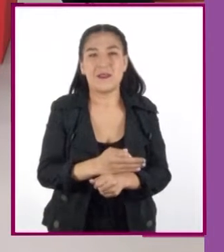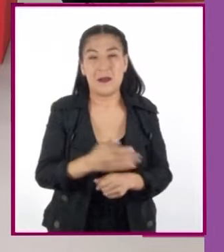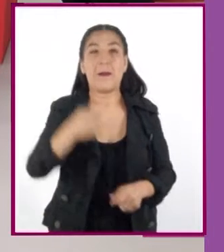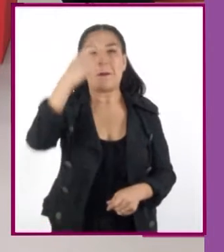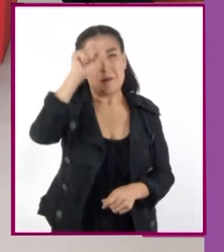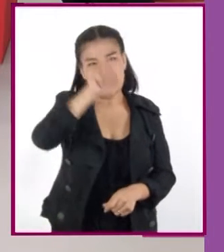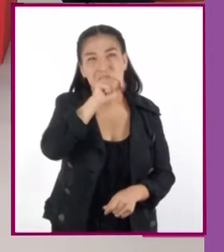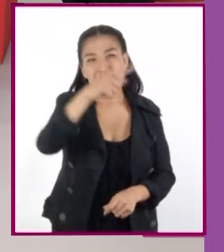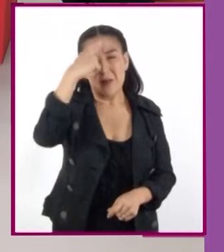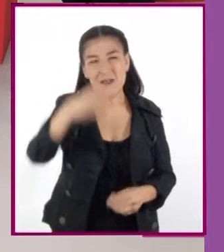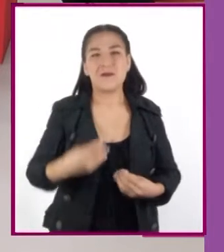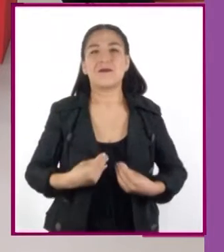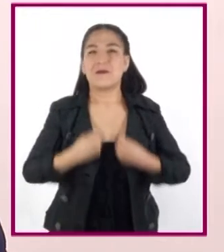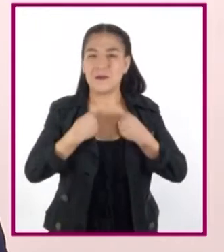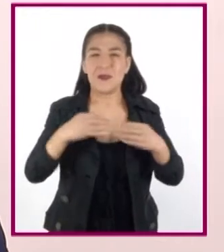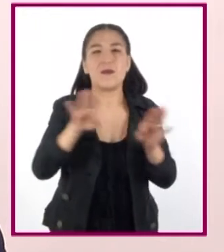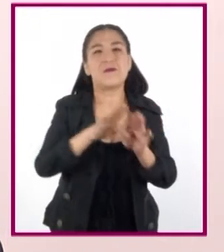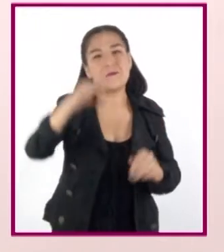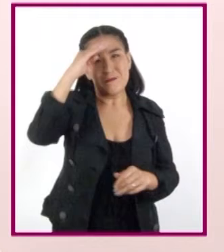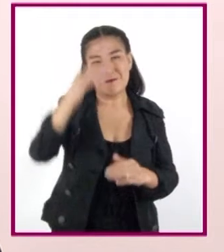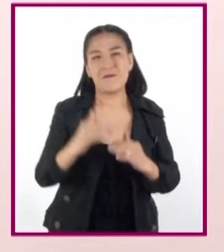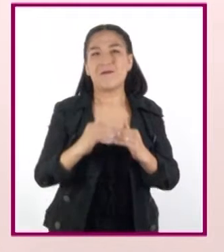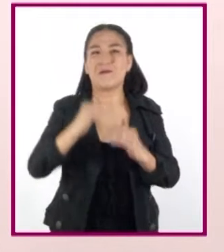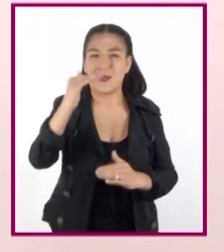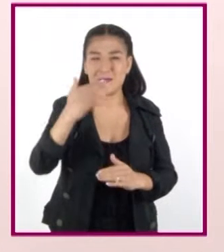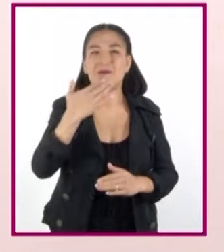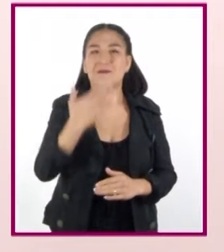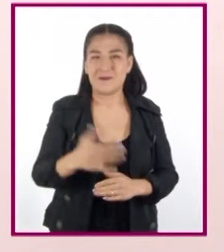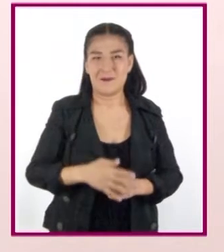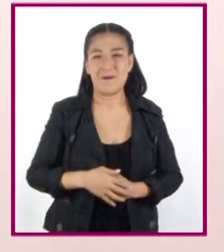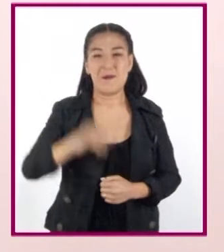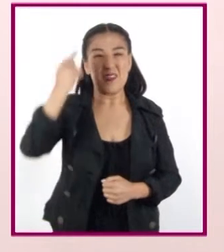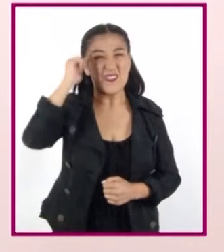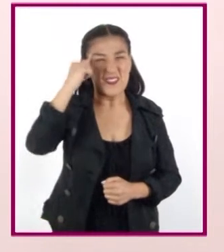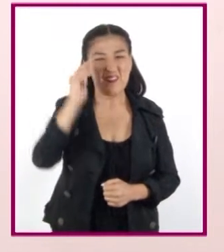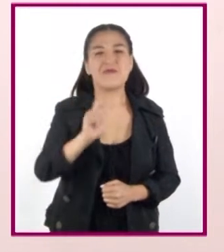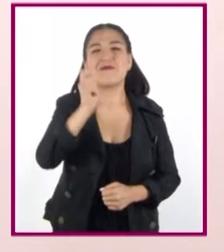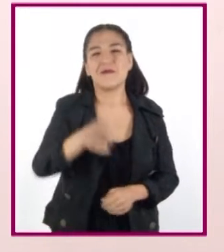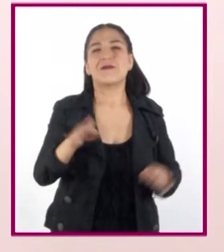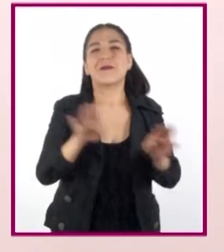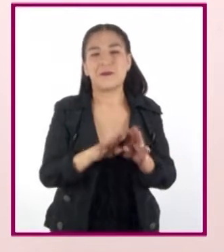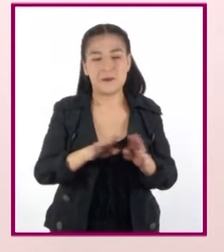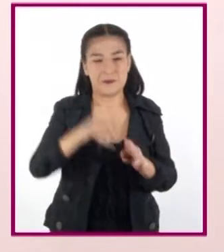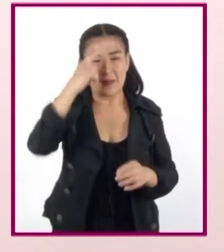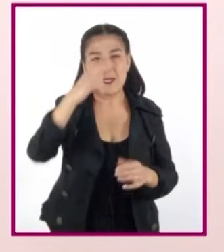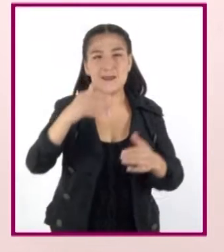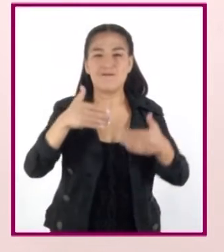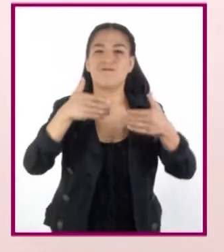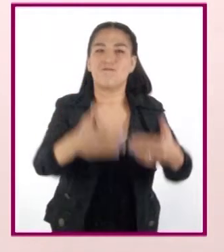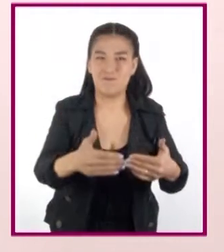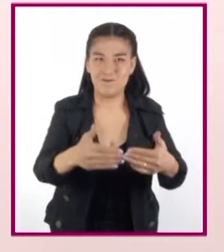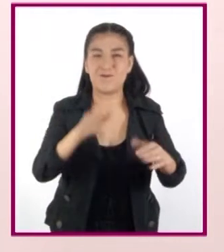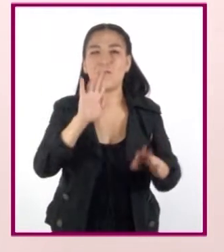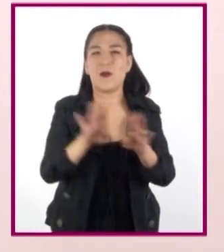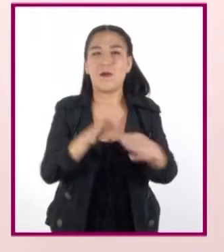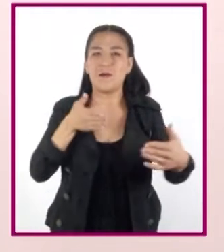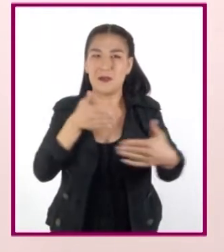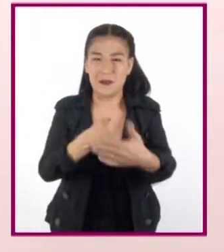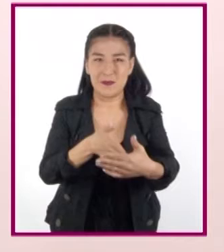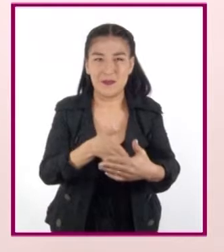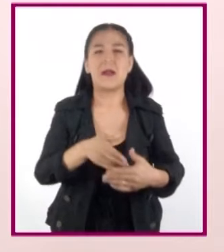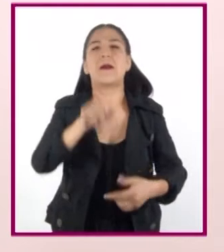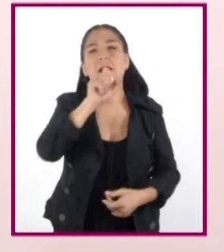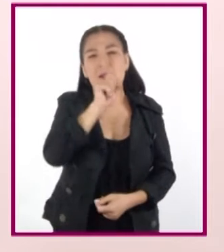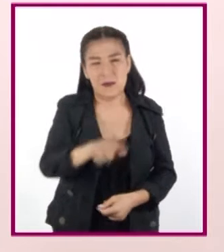con mayor conciencia. El enojo es el encargado de ayudarnos a poner límites frente a los demás, pero también